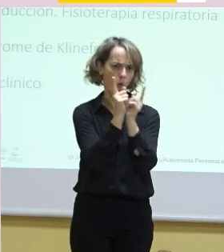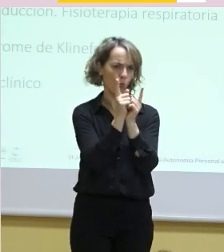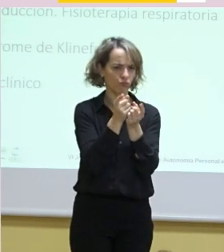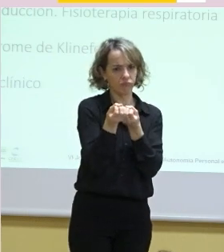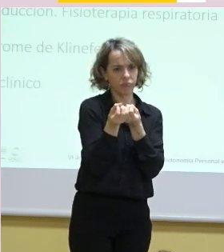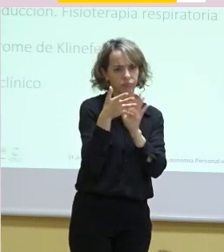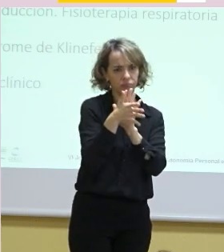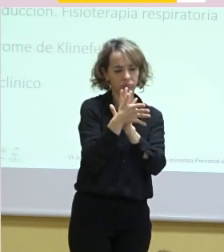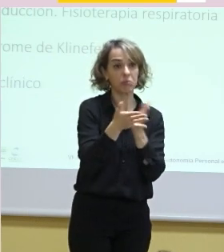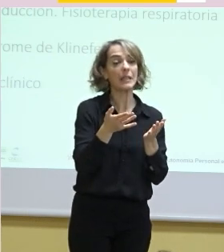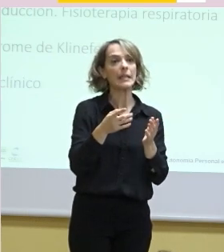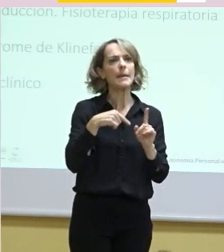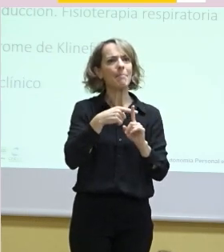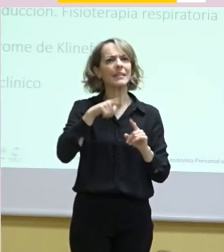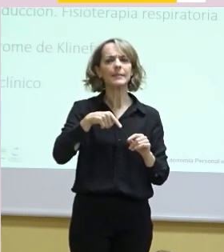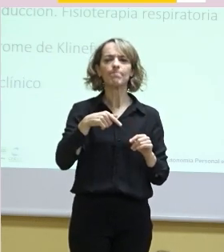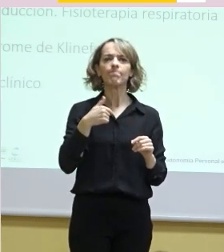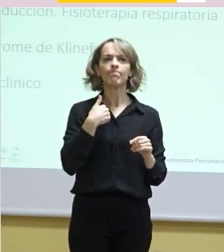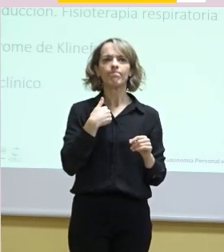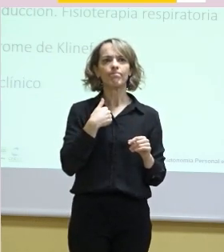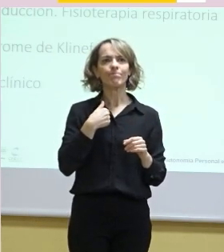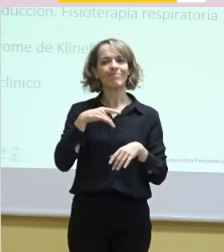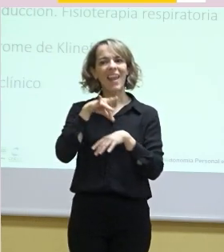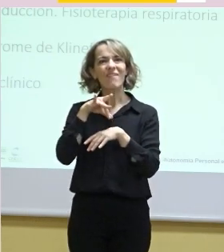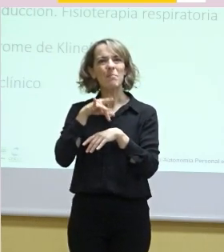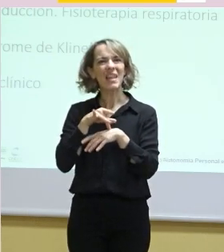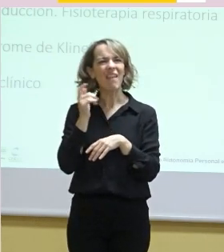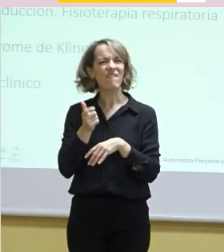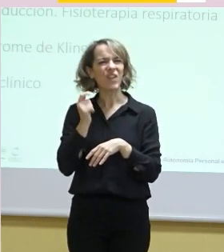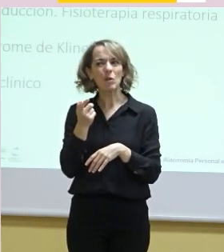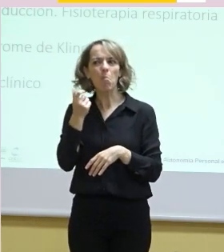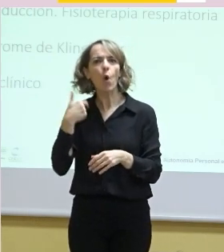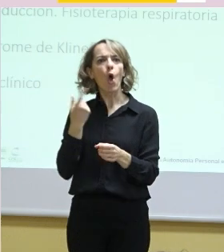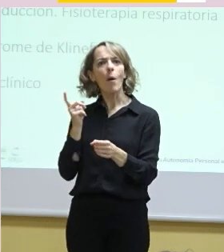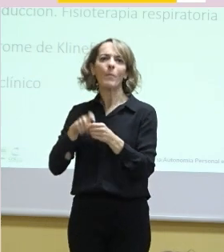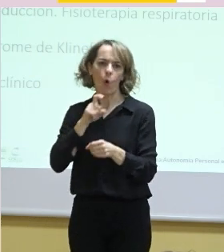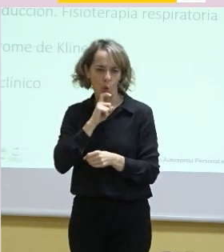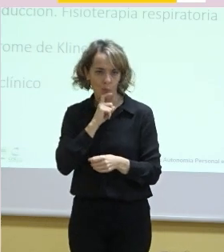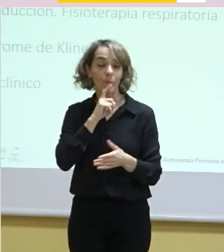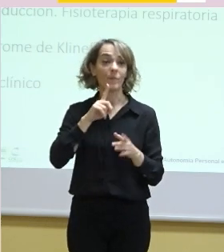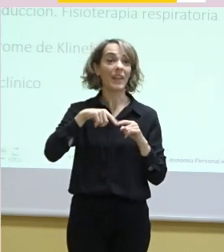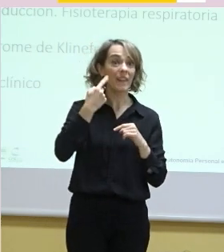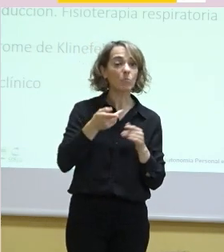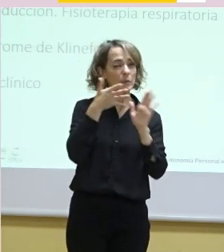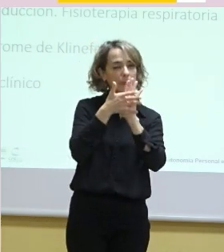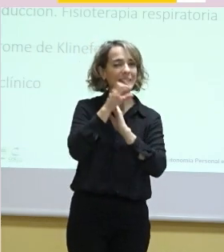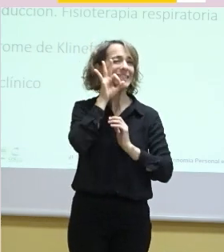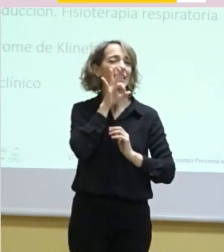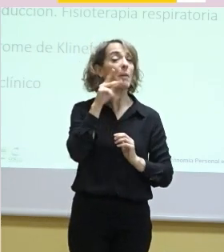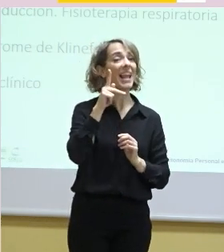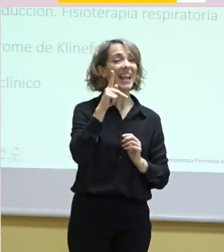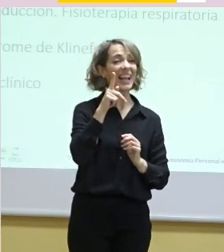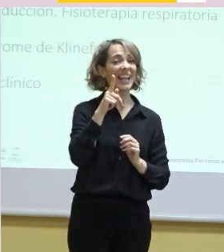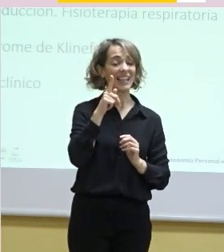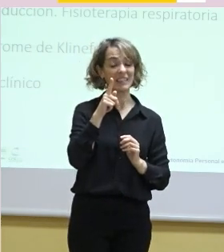todo cómo participamos dentro de las enfermedades poco frecuentes. Hablaremos después un poquillo del síndrome de Klinefelter